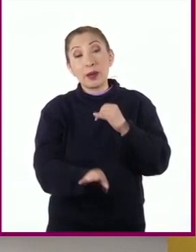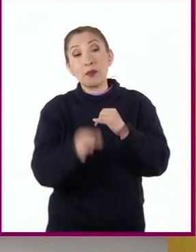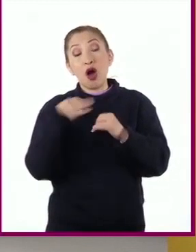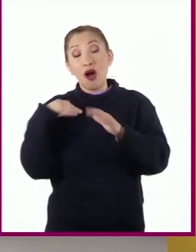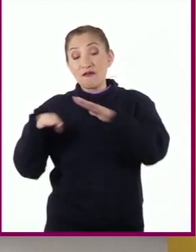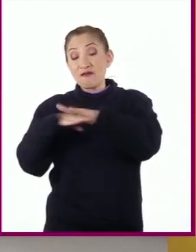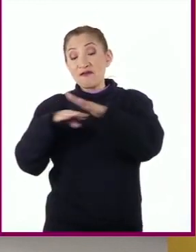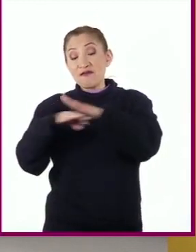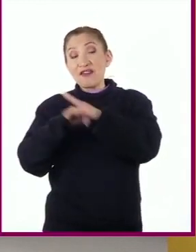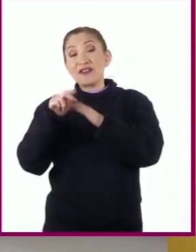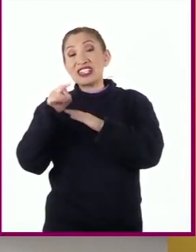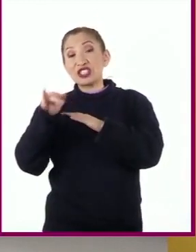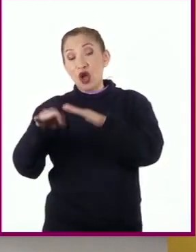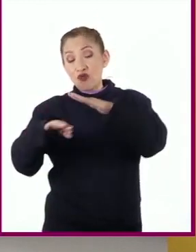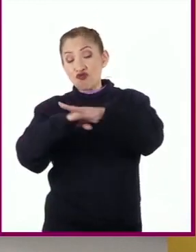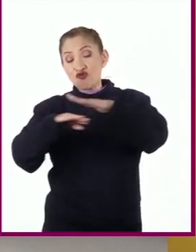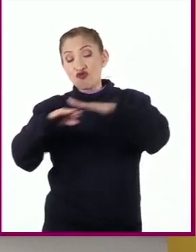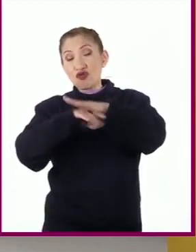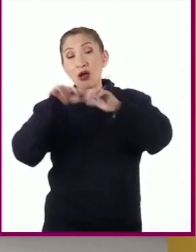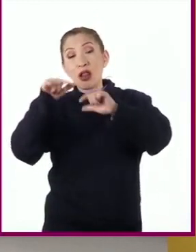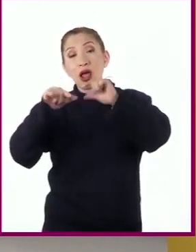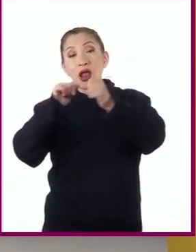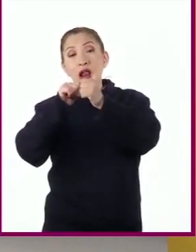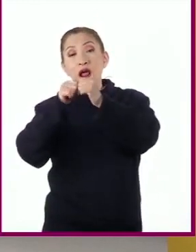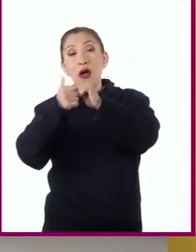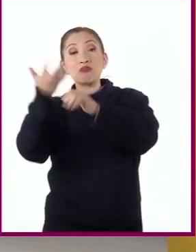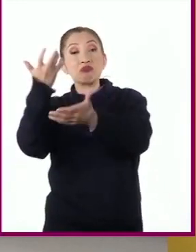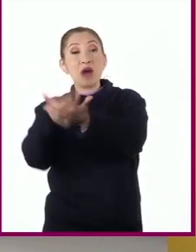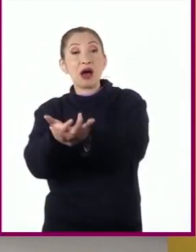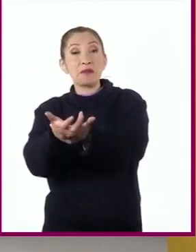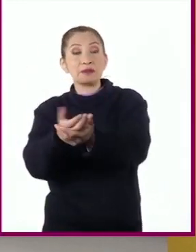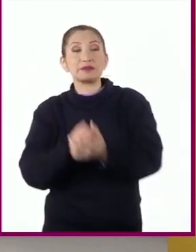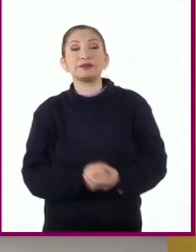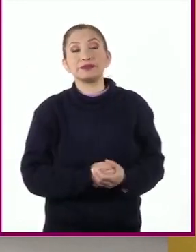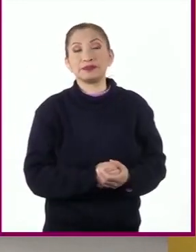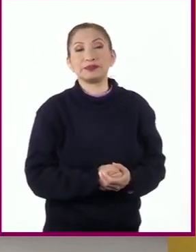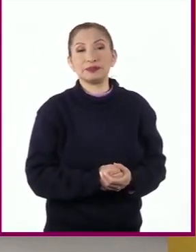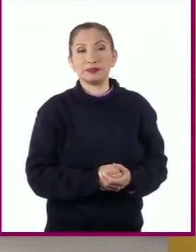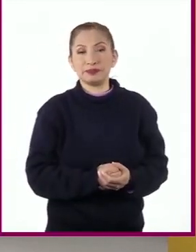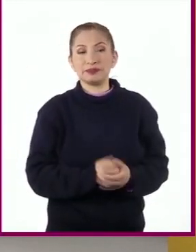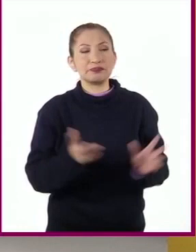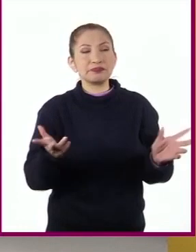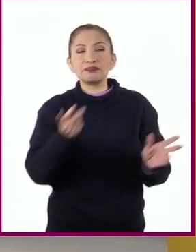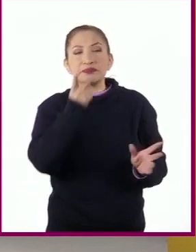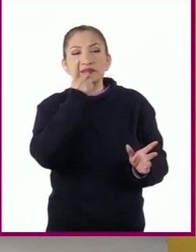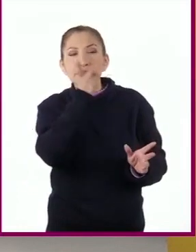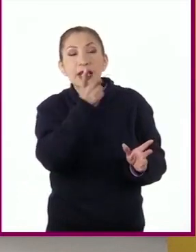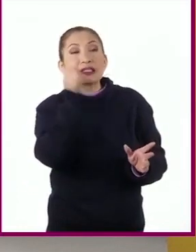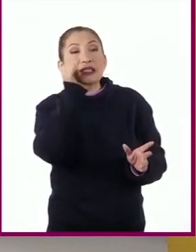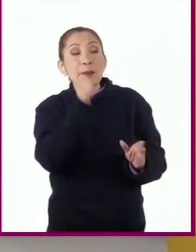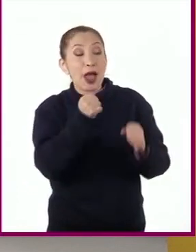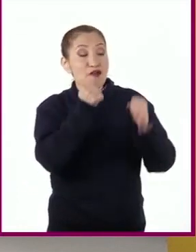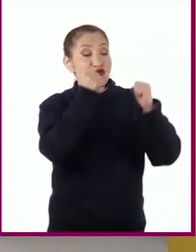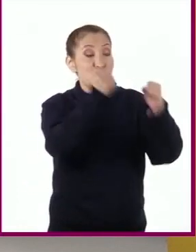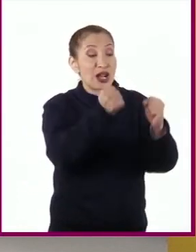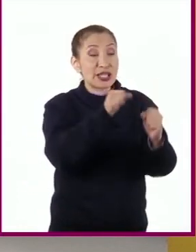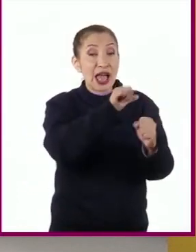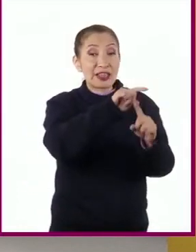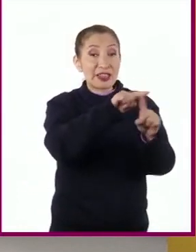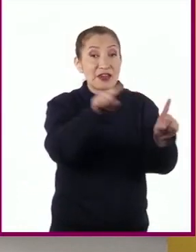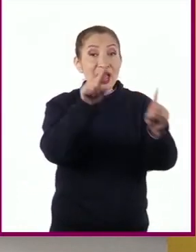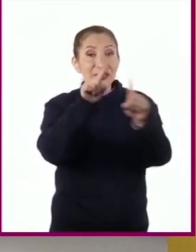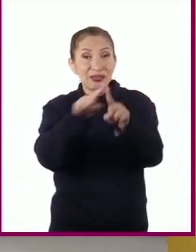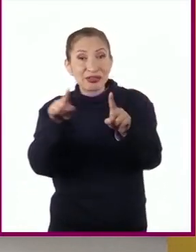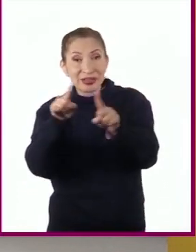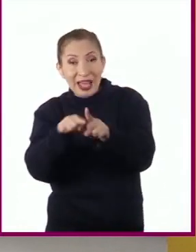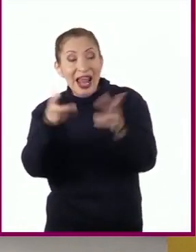de fricción del suelo provocó que se detuviera. En conclusión, siempre son fuerzas externas